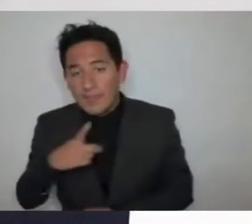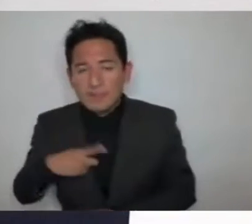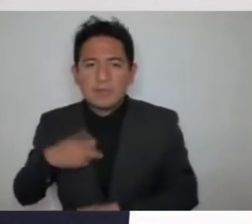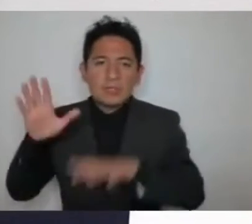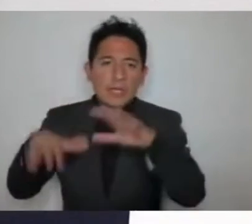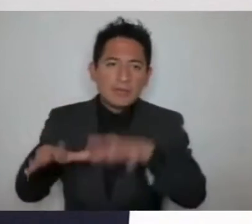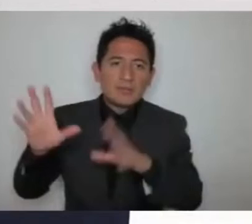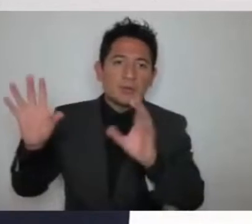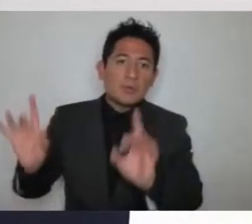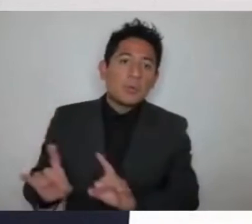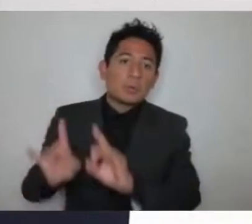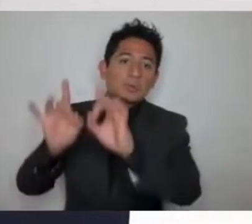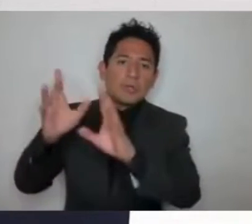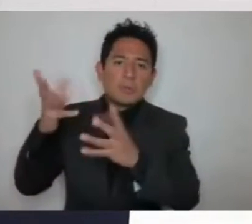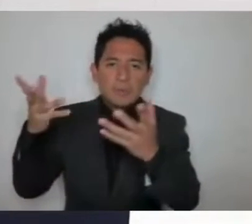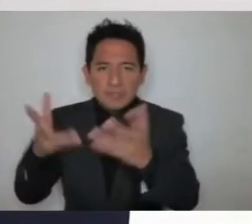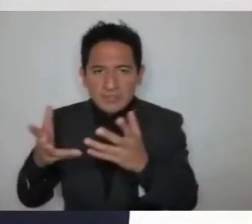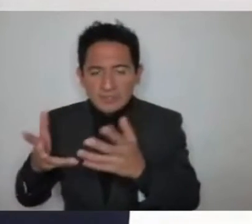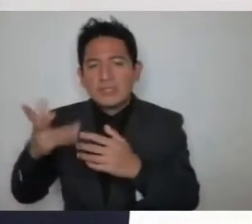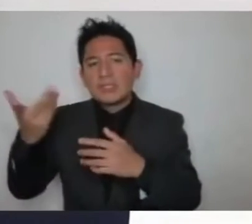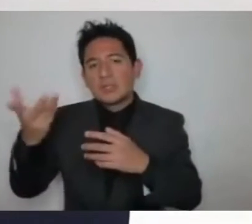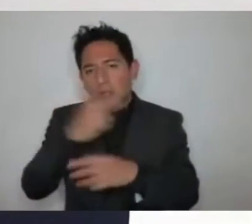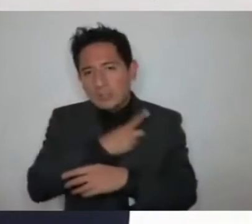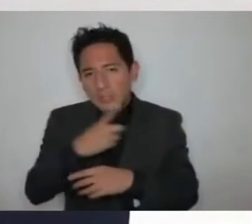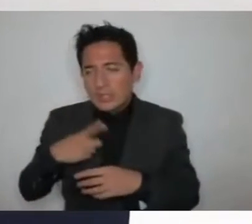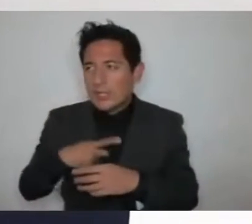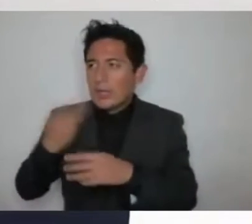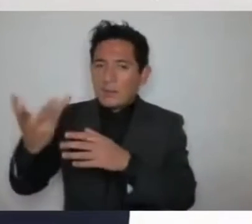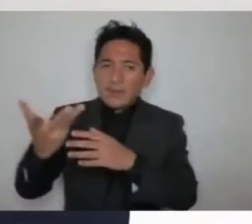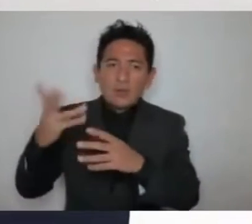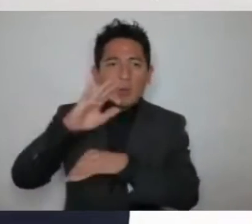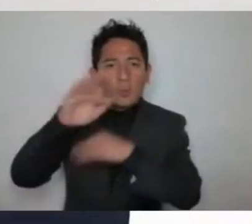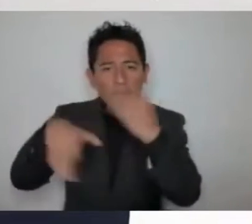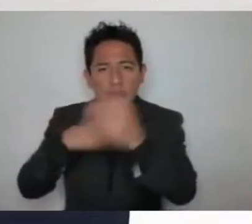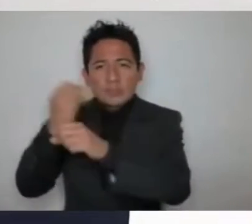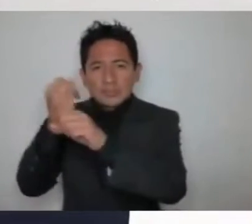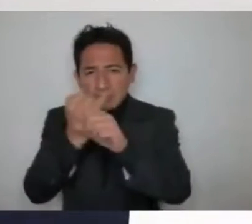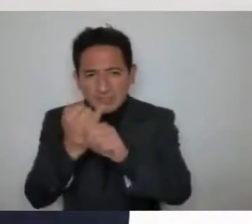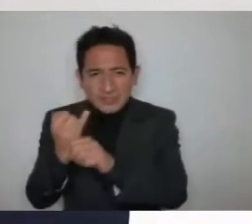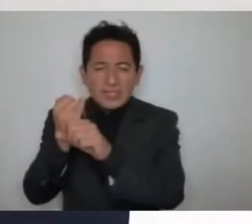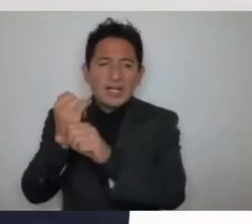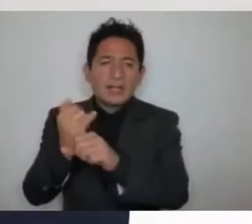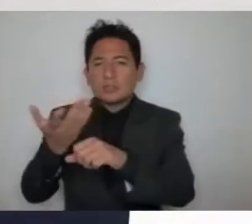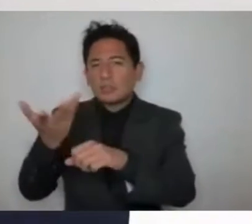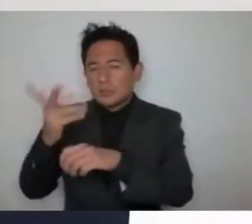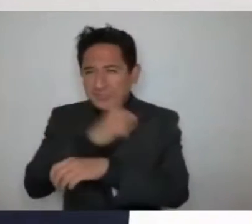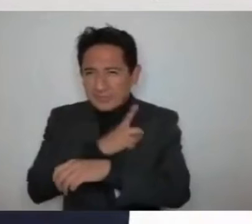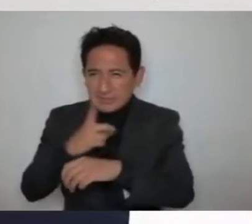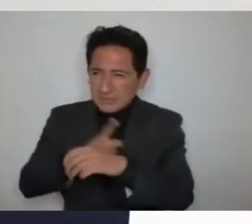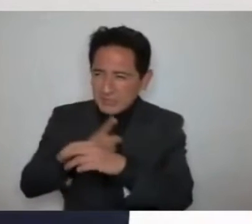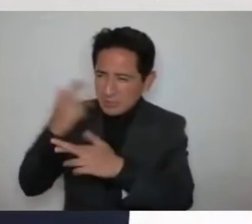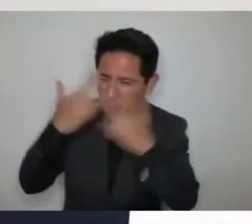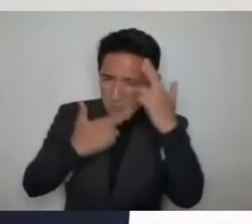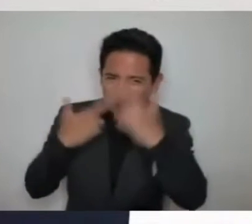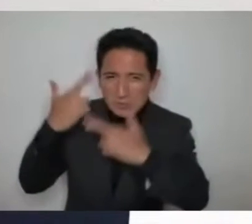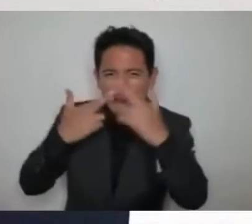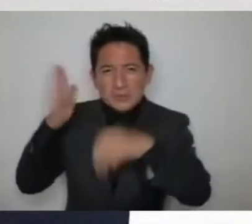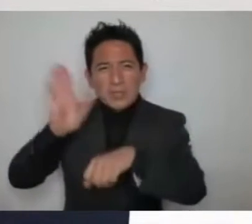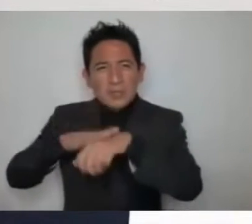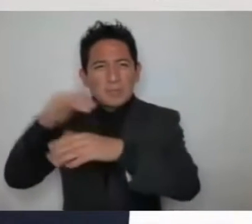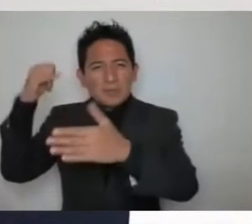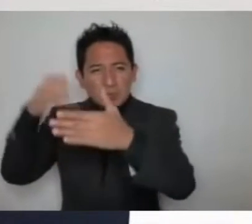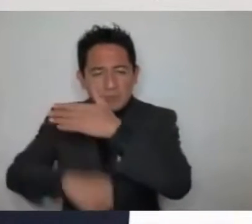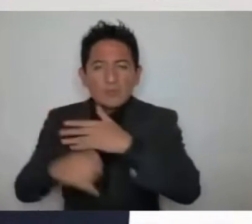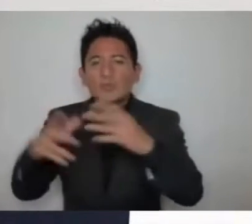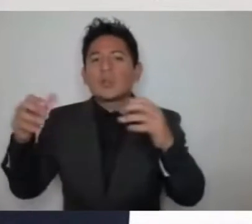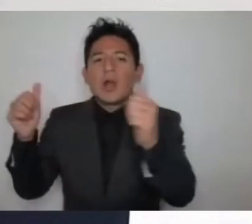de las investigaciones tendrían que conducirse eh digamos conducirse investigaciones que posteriormente generaran órdenes de aprensión la realidad es